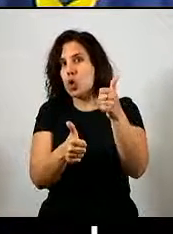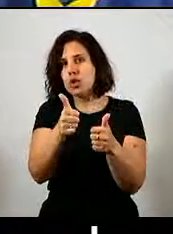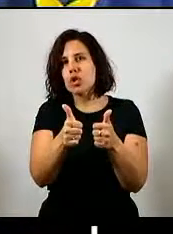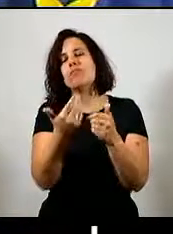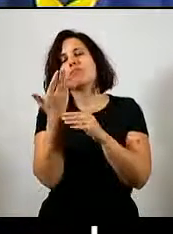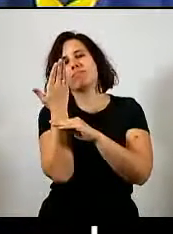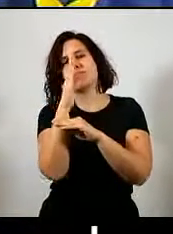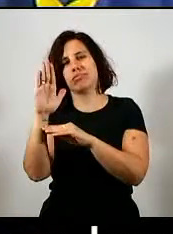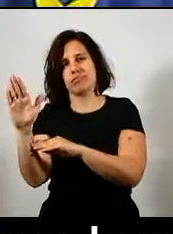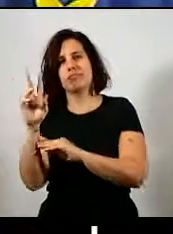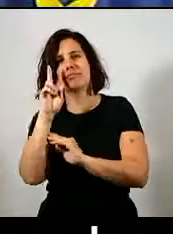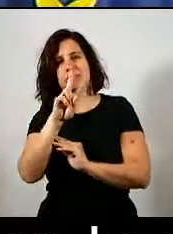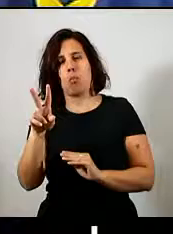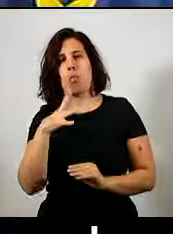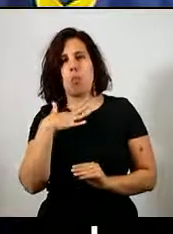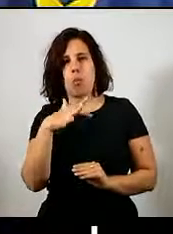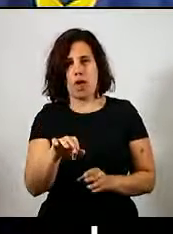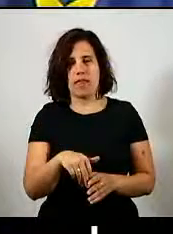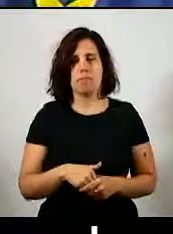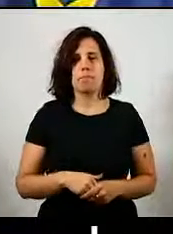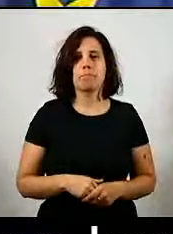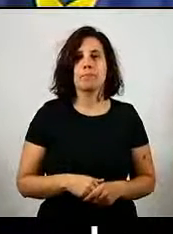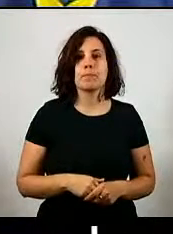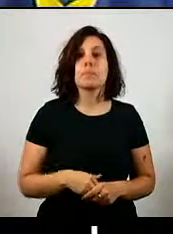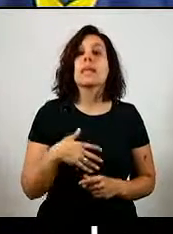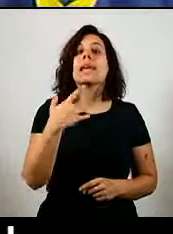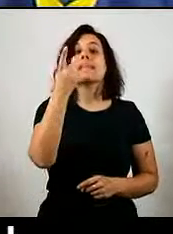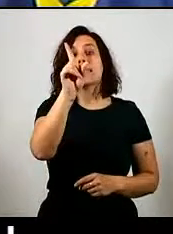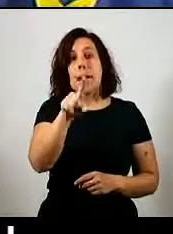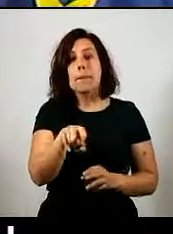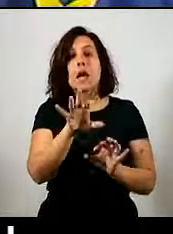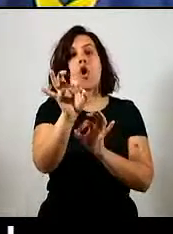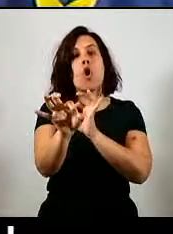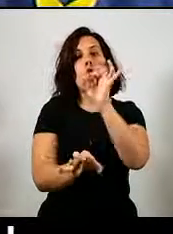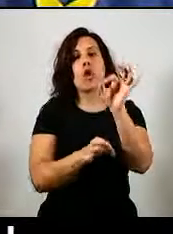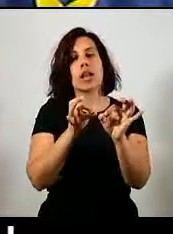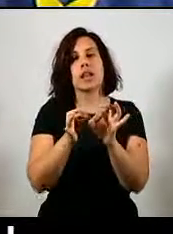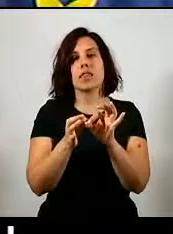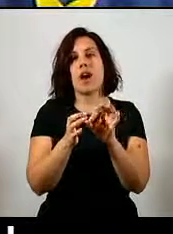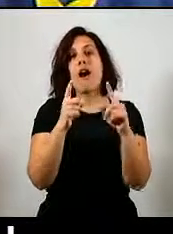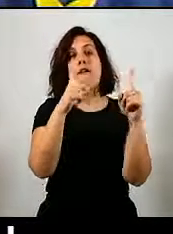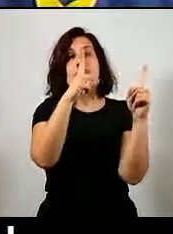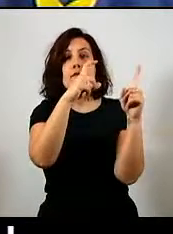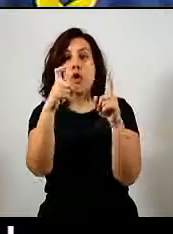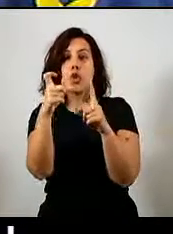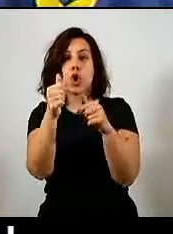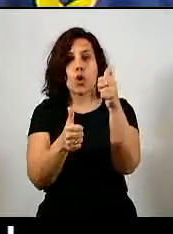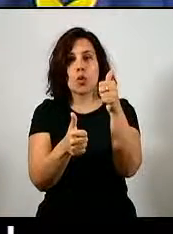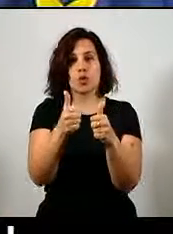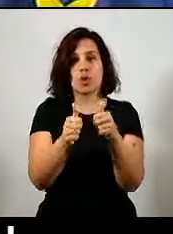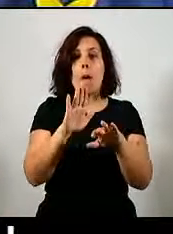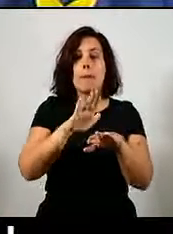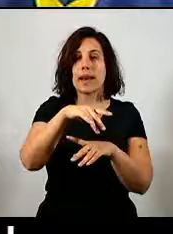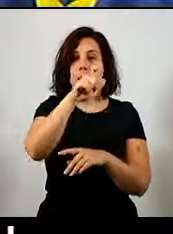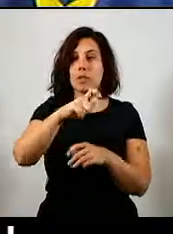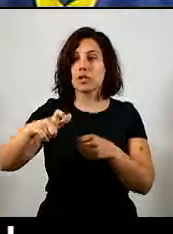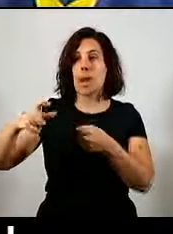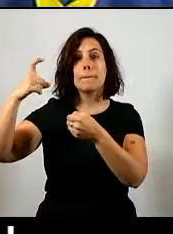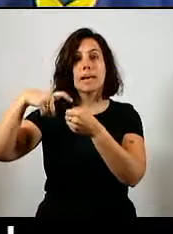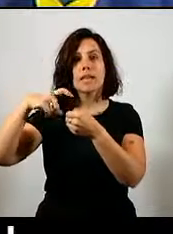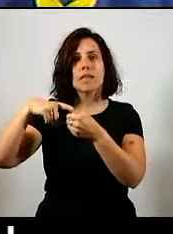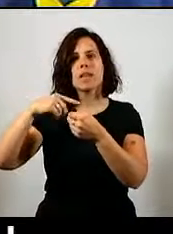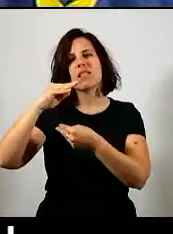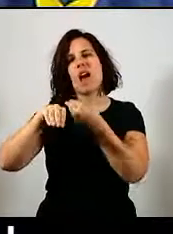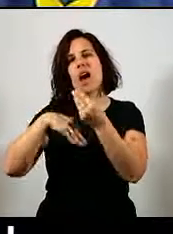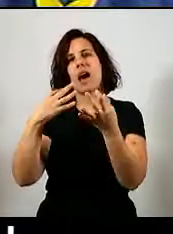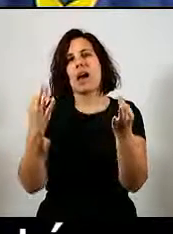2024 en el Baluarte de los Pozos. Asimismo, se organizará una maratón fotográfica para que los participantes retraten la